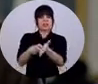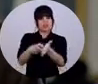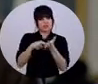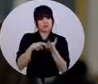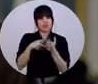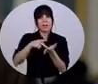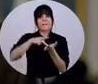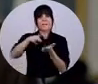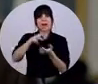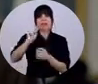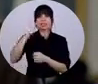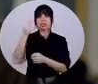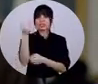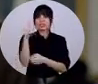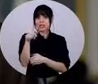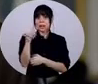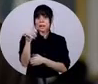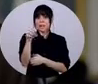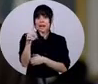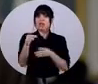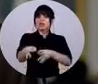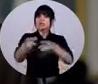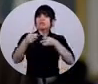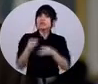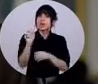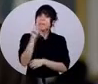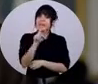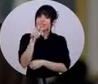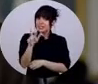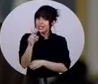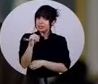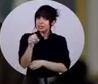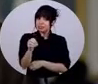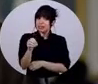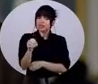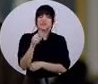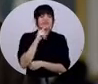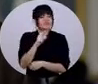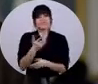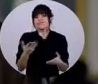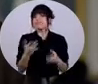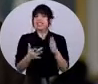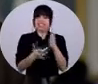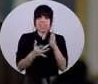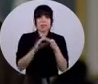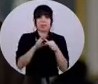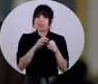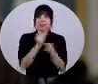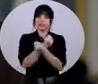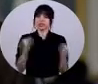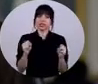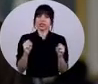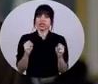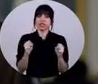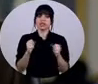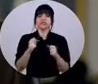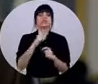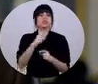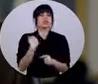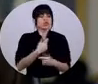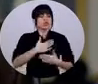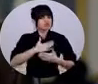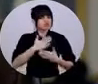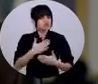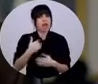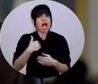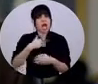Además, el pago ordinario de la segunda quincena de mayo, programado para el día 28, que incluye lo adeudado de